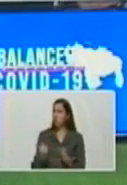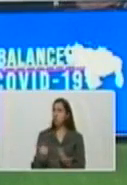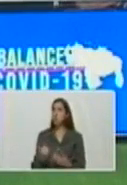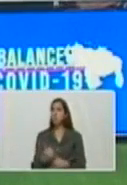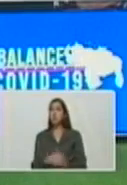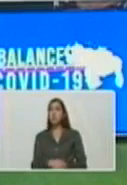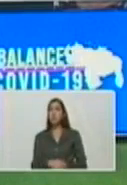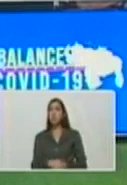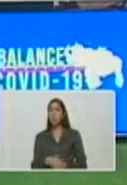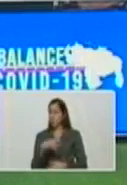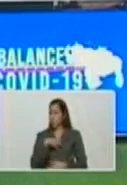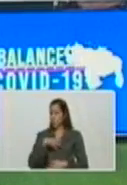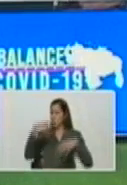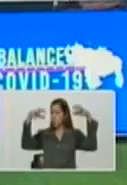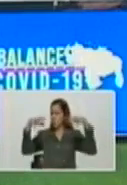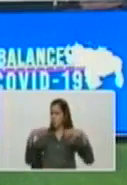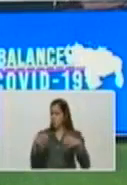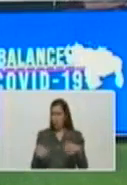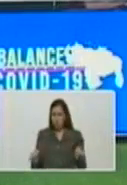No se pueden mojar, son de jabón.